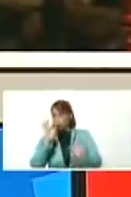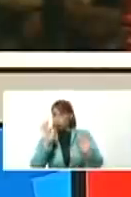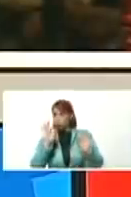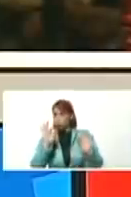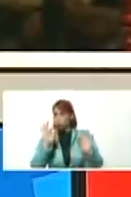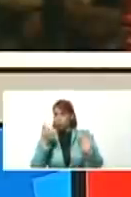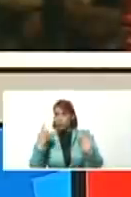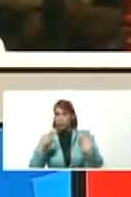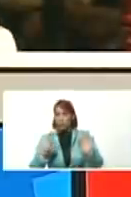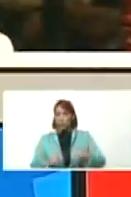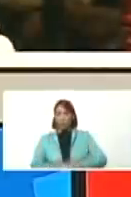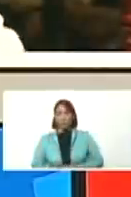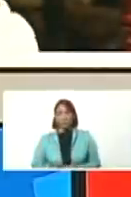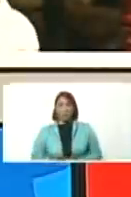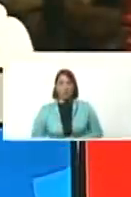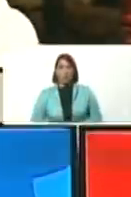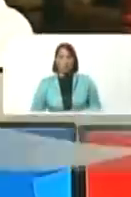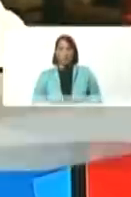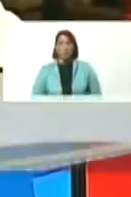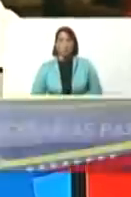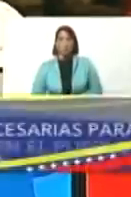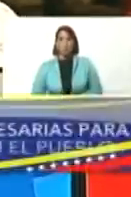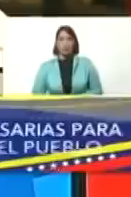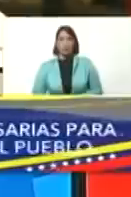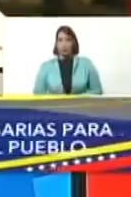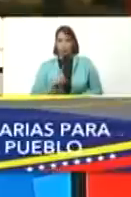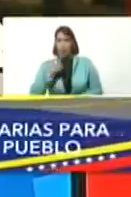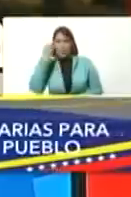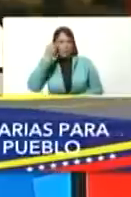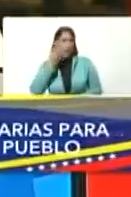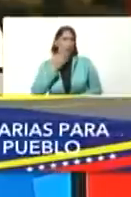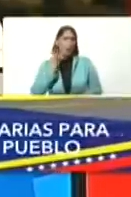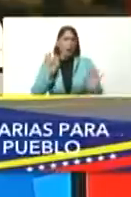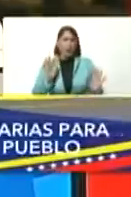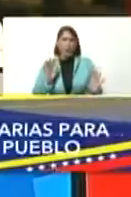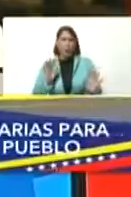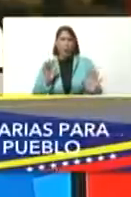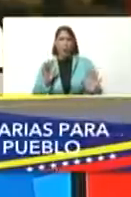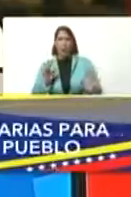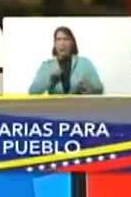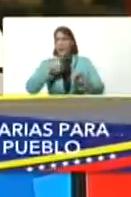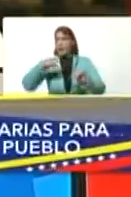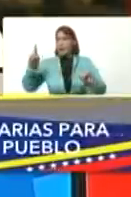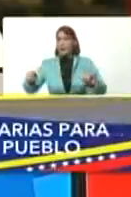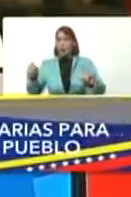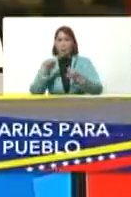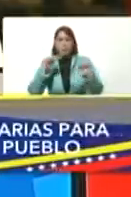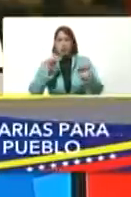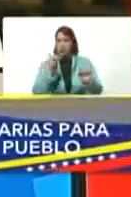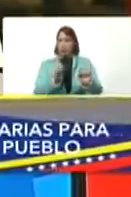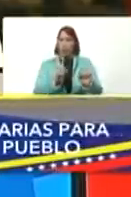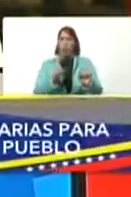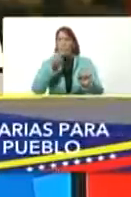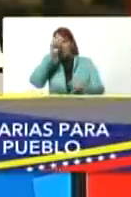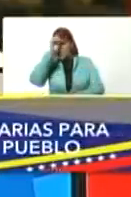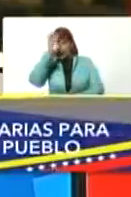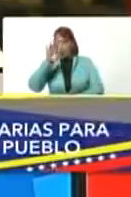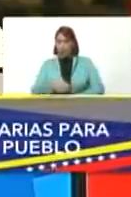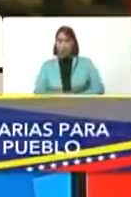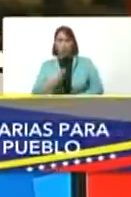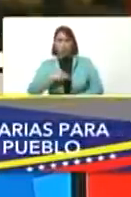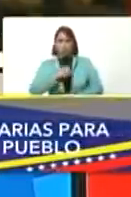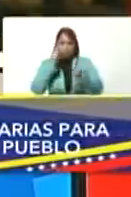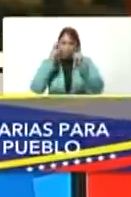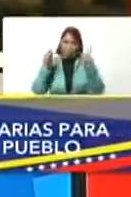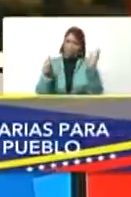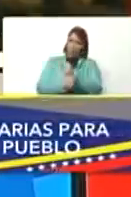tenemos, de paz, no vayan a creer para energía nuclear, no. Unos minerales que hemos